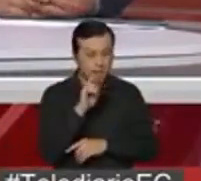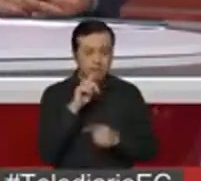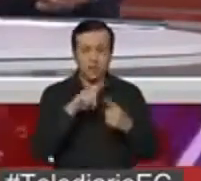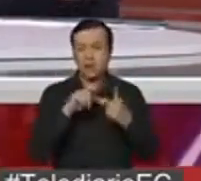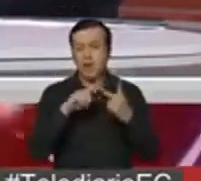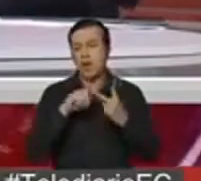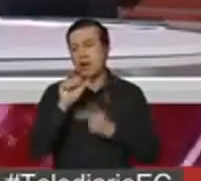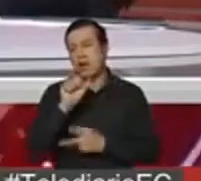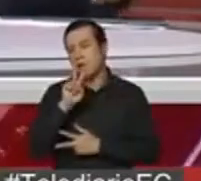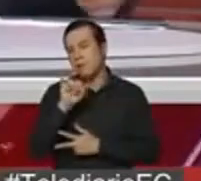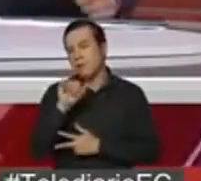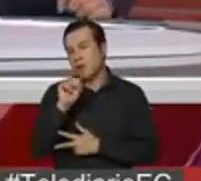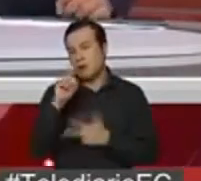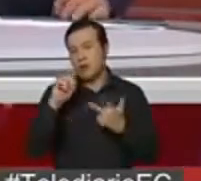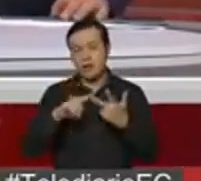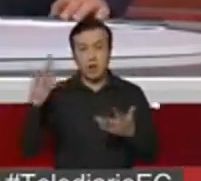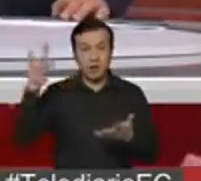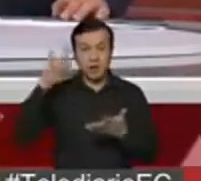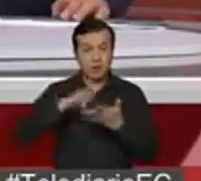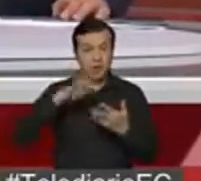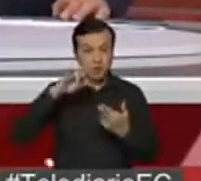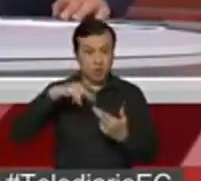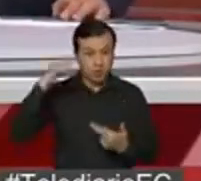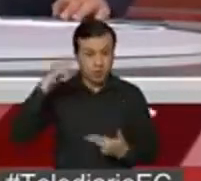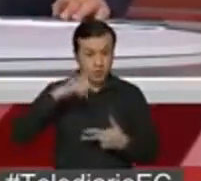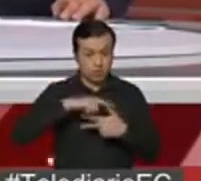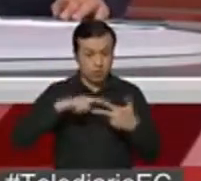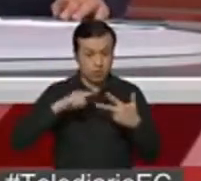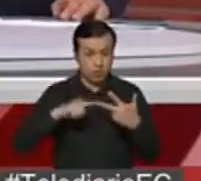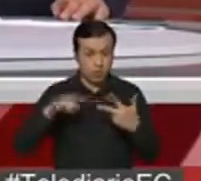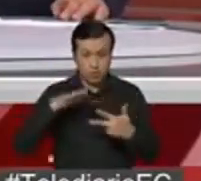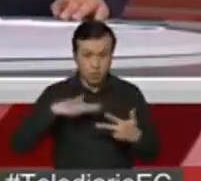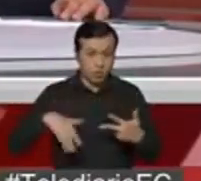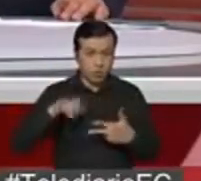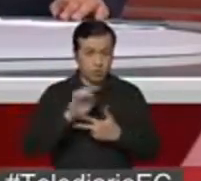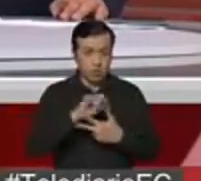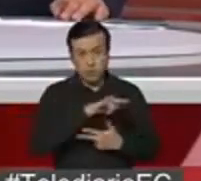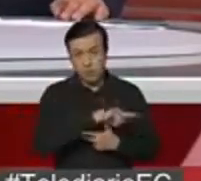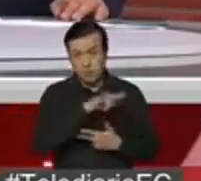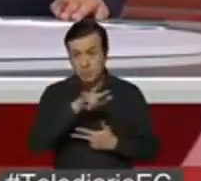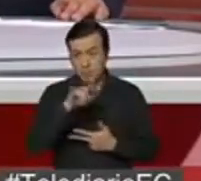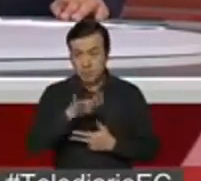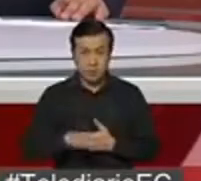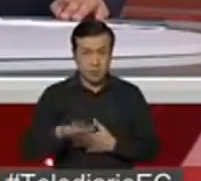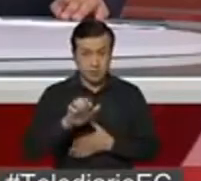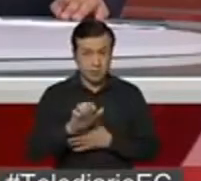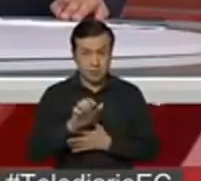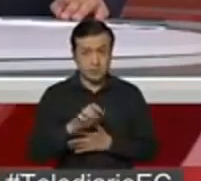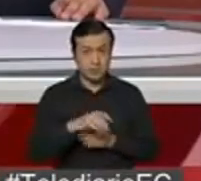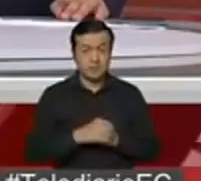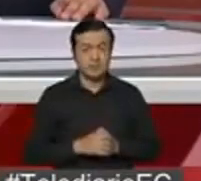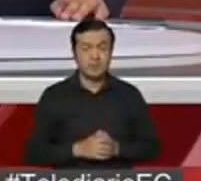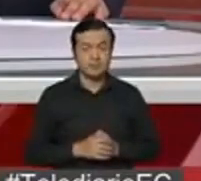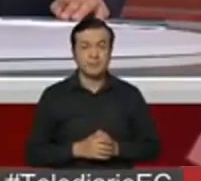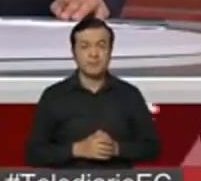Aero Regional, que son las empresas que están ofreciendo el servicio de transportación aérea nacional aquí en Ecuador?